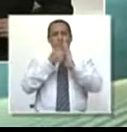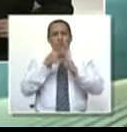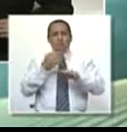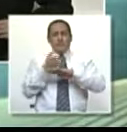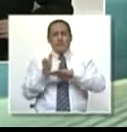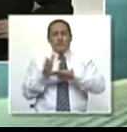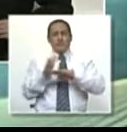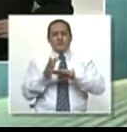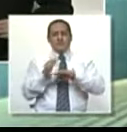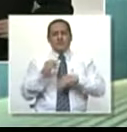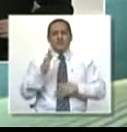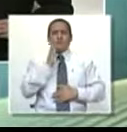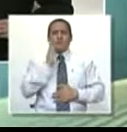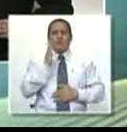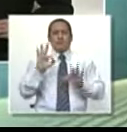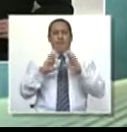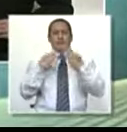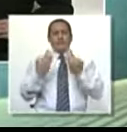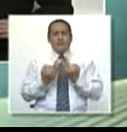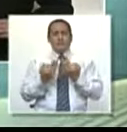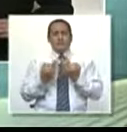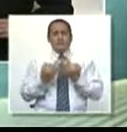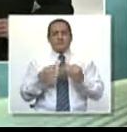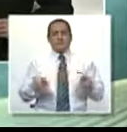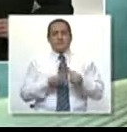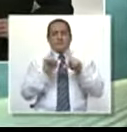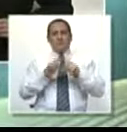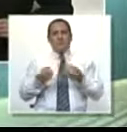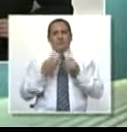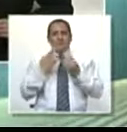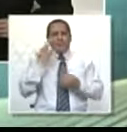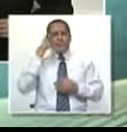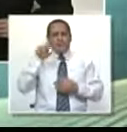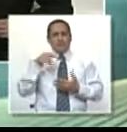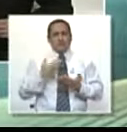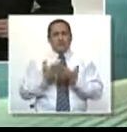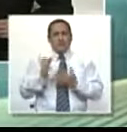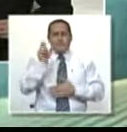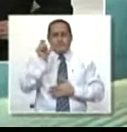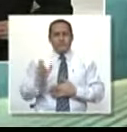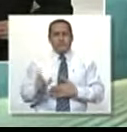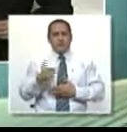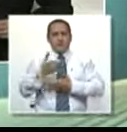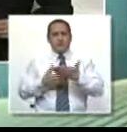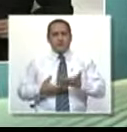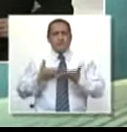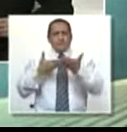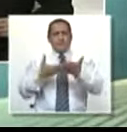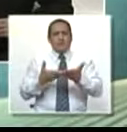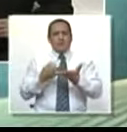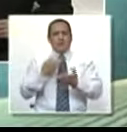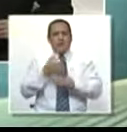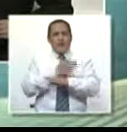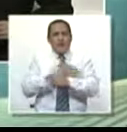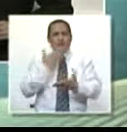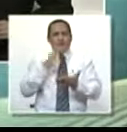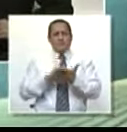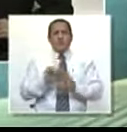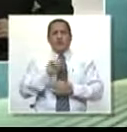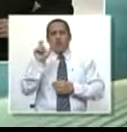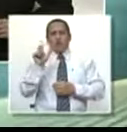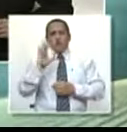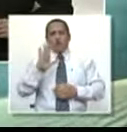minutos tarde esta madre de familia debido a una razón muy personal ligada con un imprevisto